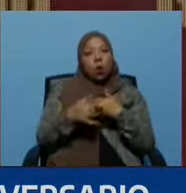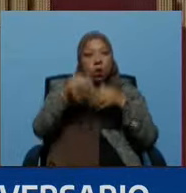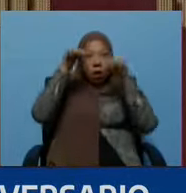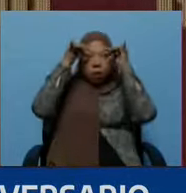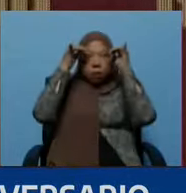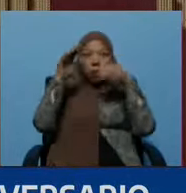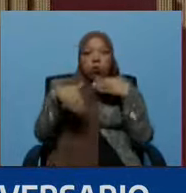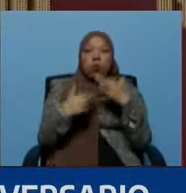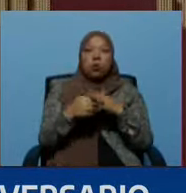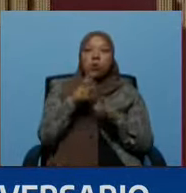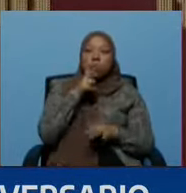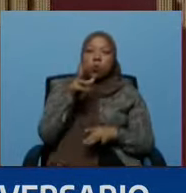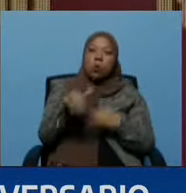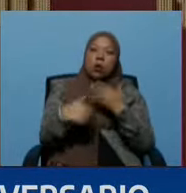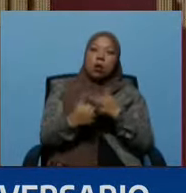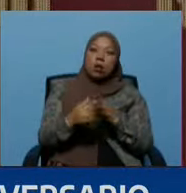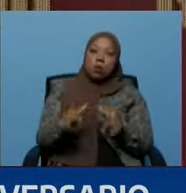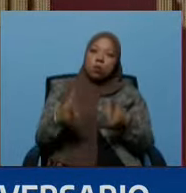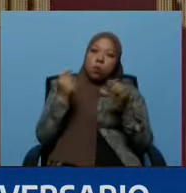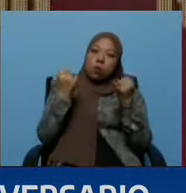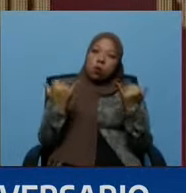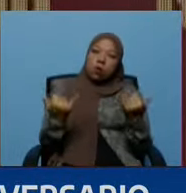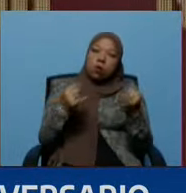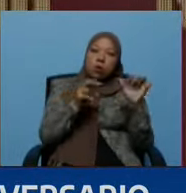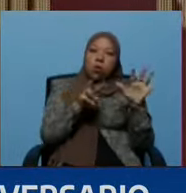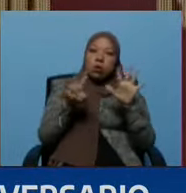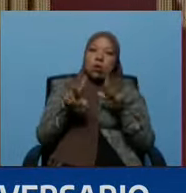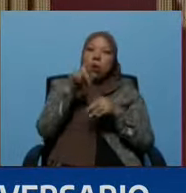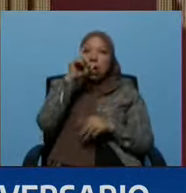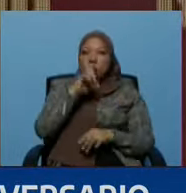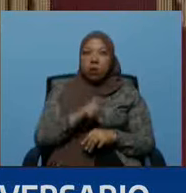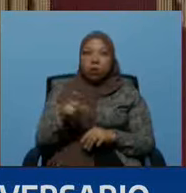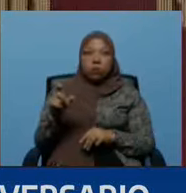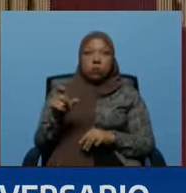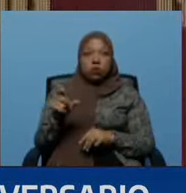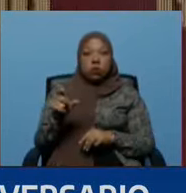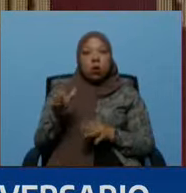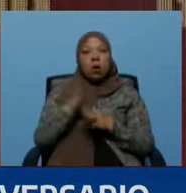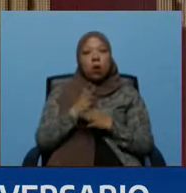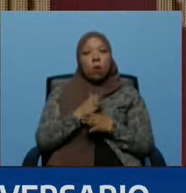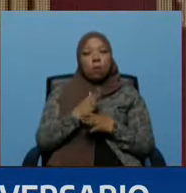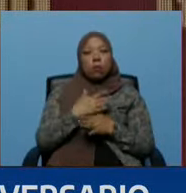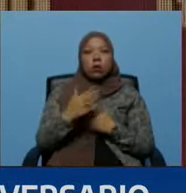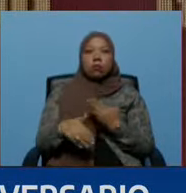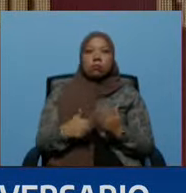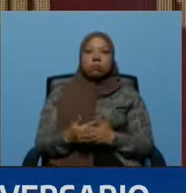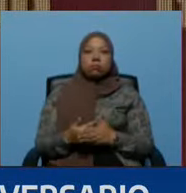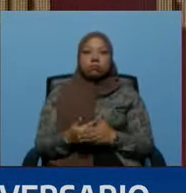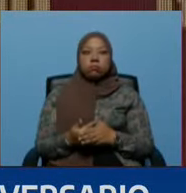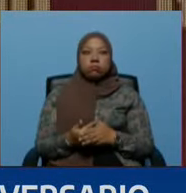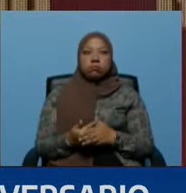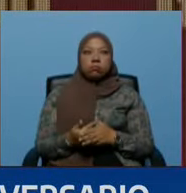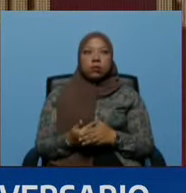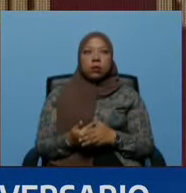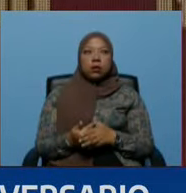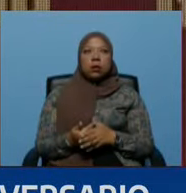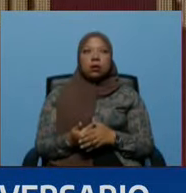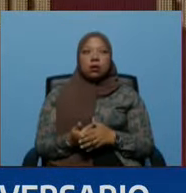fascistas. Y si ustedes me lo permiten, en este 87 aniversario, les quiero compartir lo que leí a